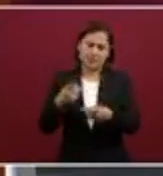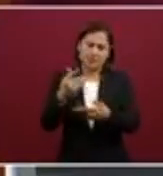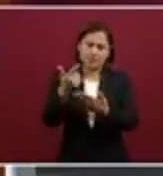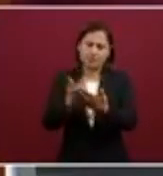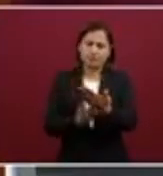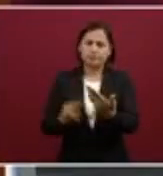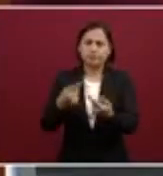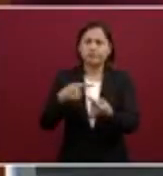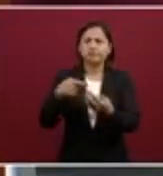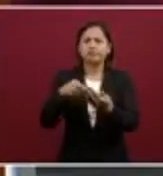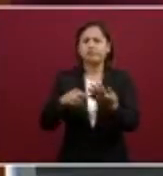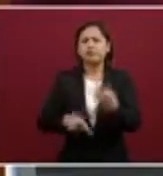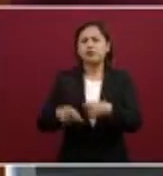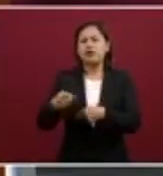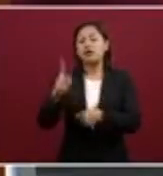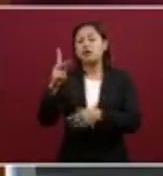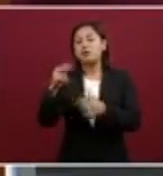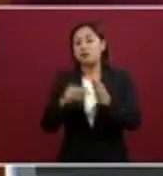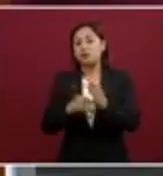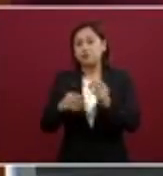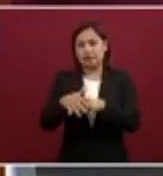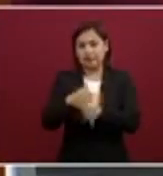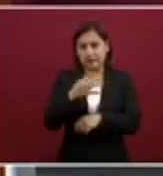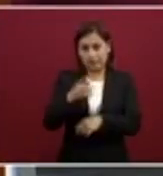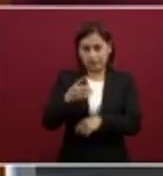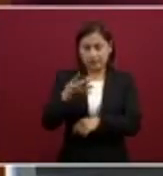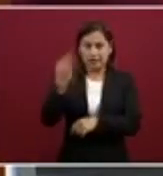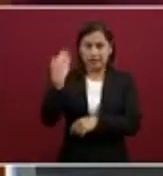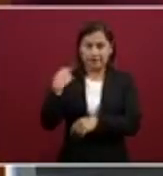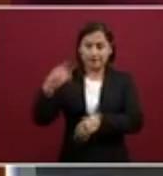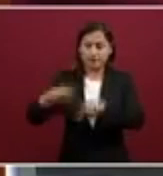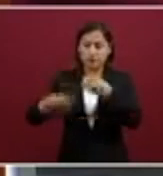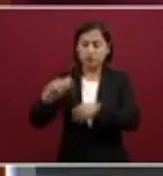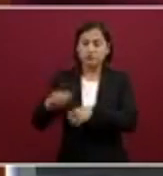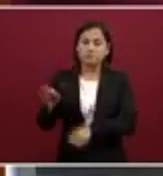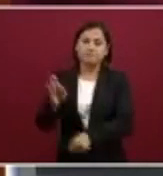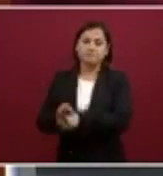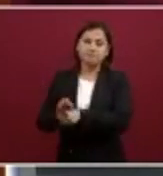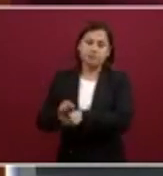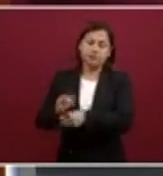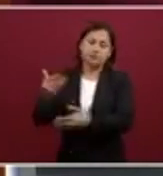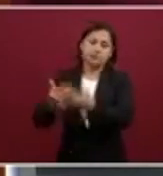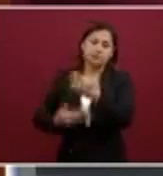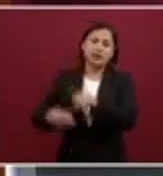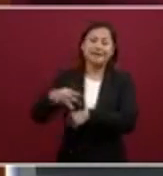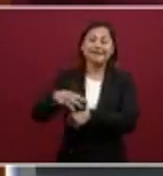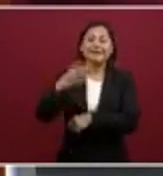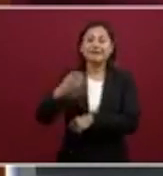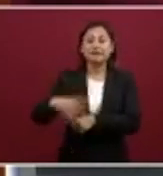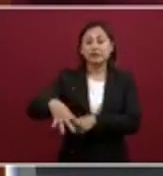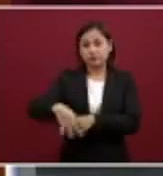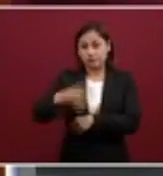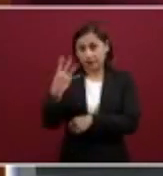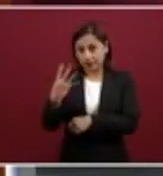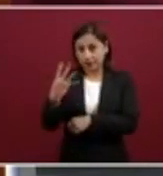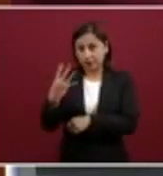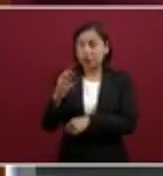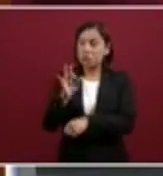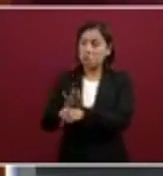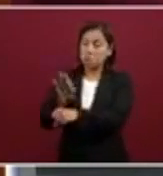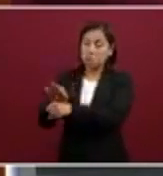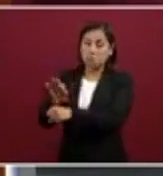hasta 2014, o sea, hasta este juicio, y 314 hay sumados ya a